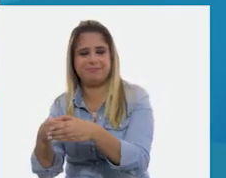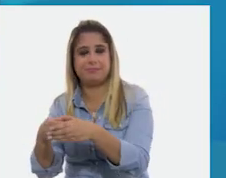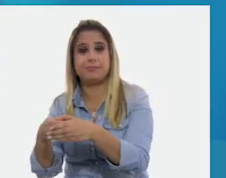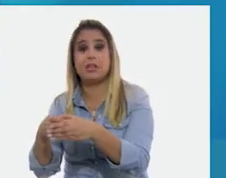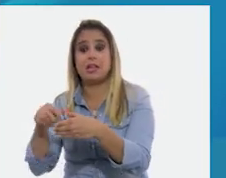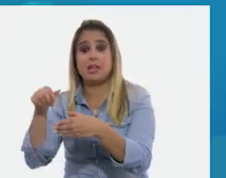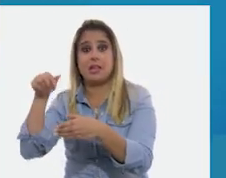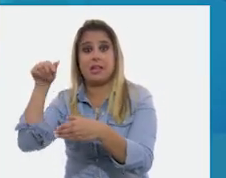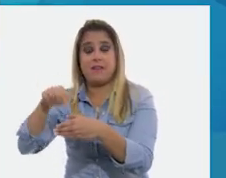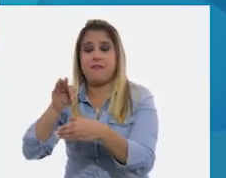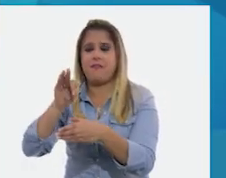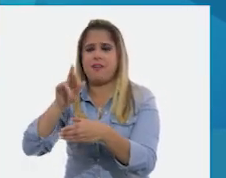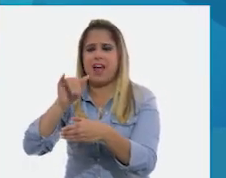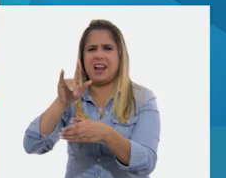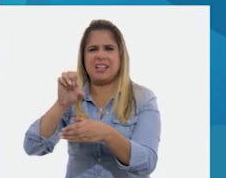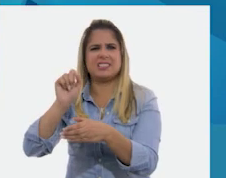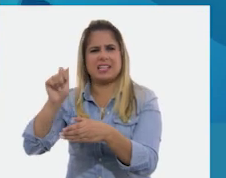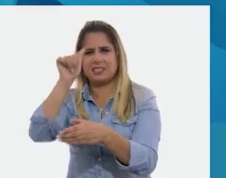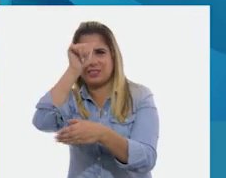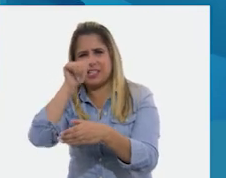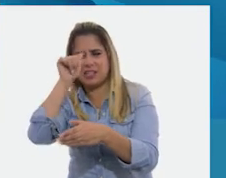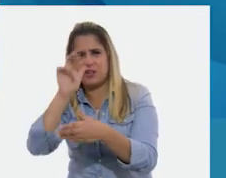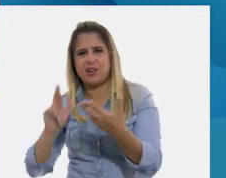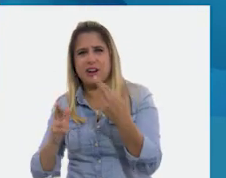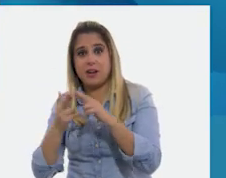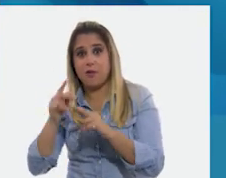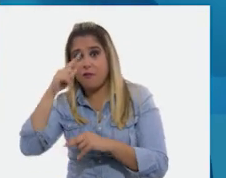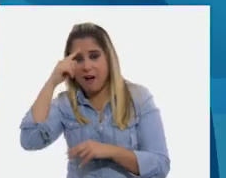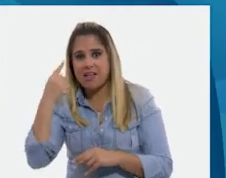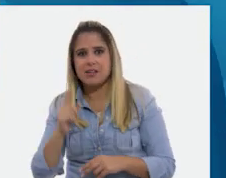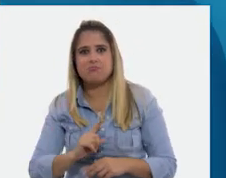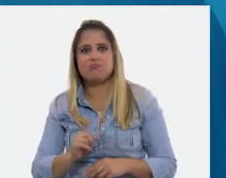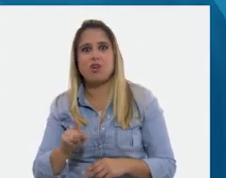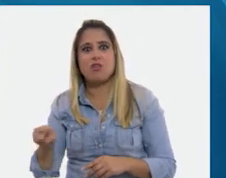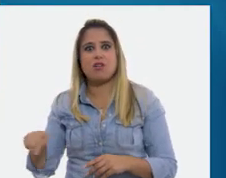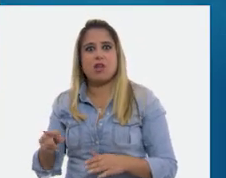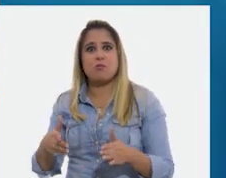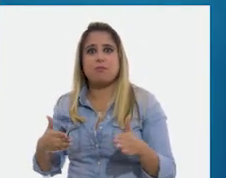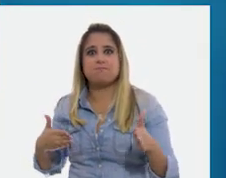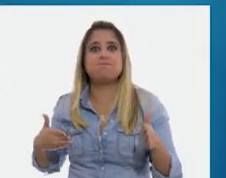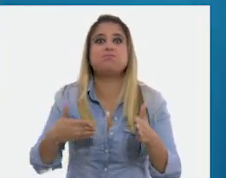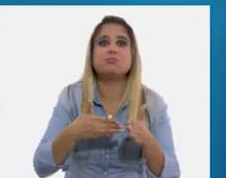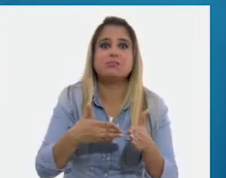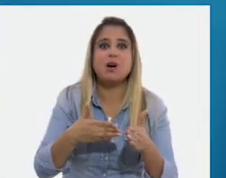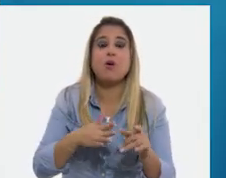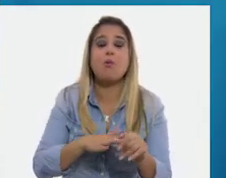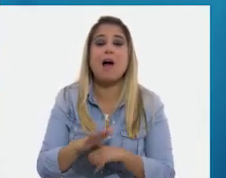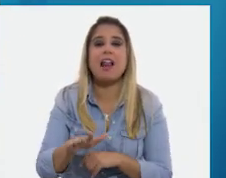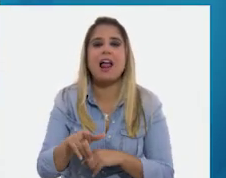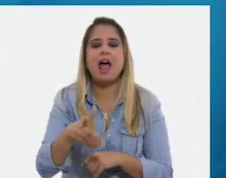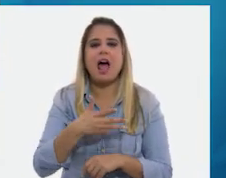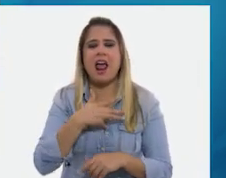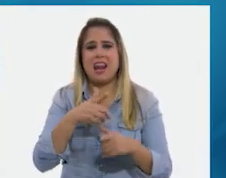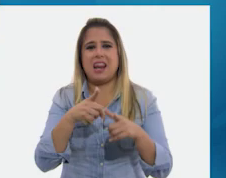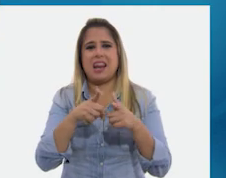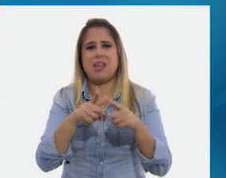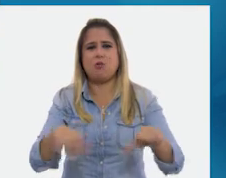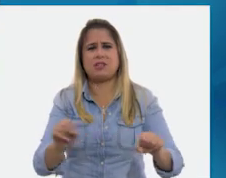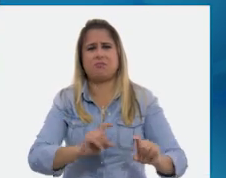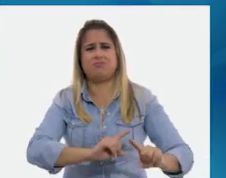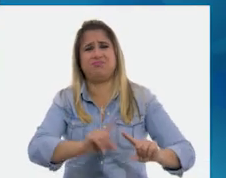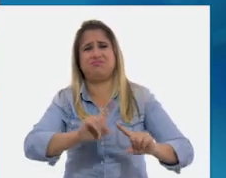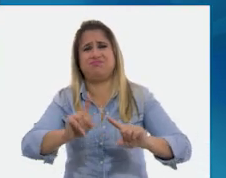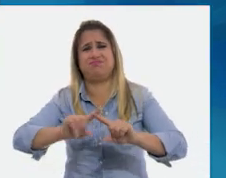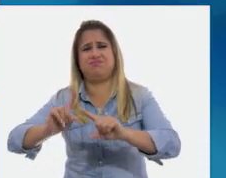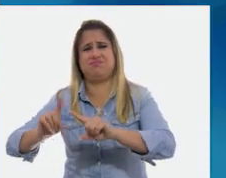La labor de los frailes no resultó fácil. El primer obstáculo con el que tropezaron fue la multiplicidad lingüística del territorio que